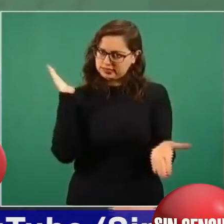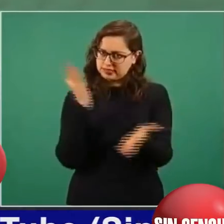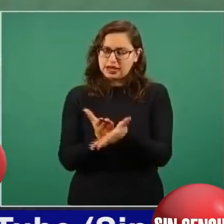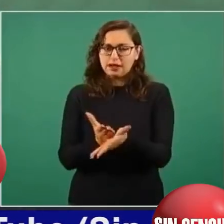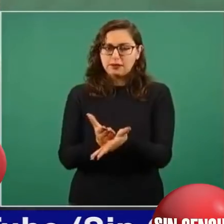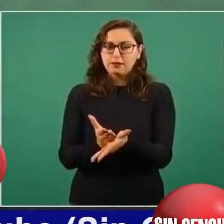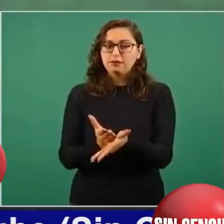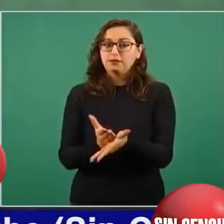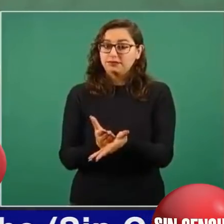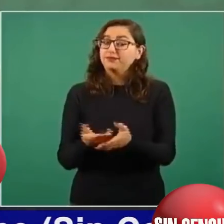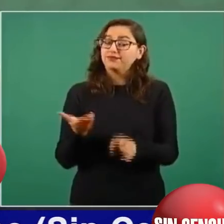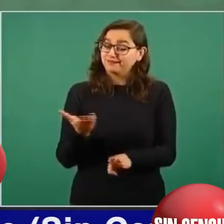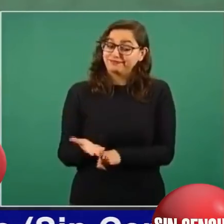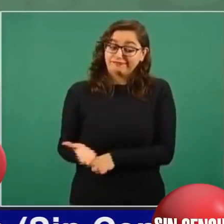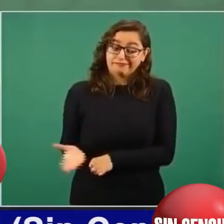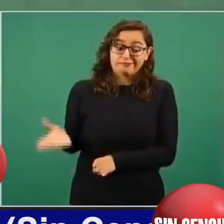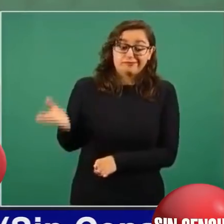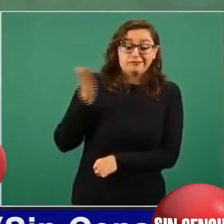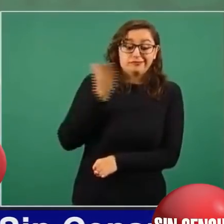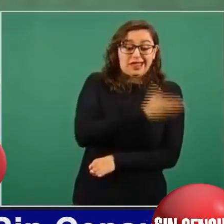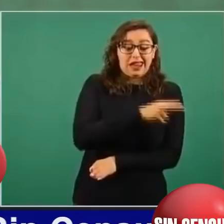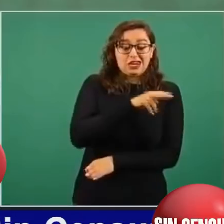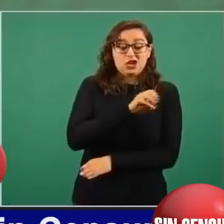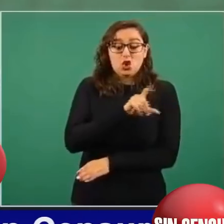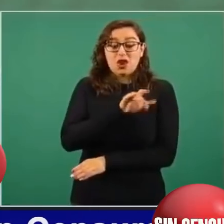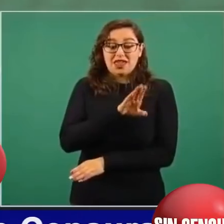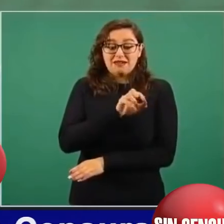como se hizo durante el periodo